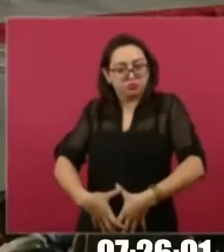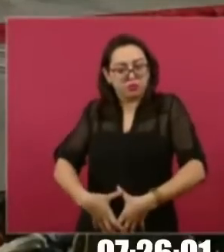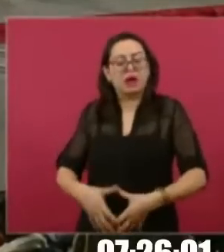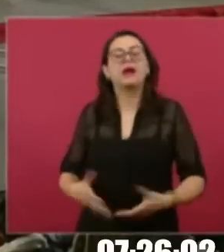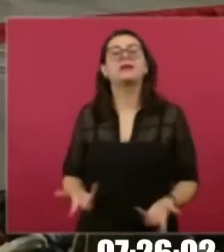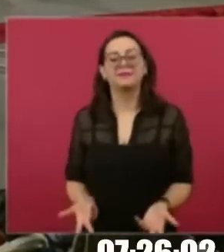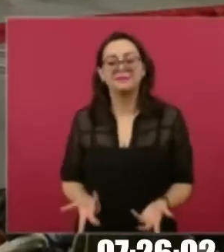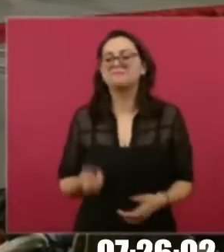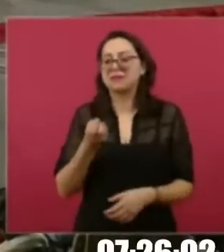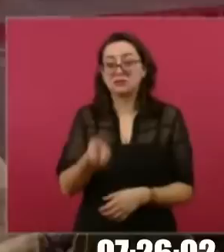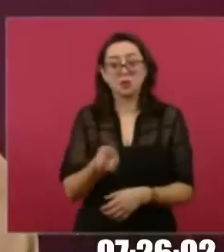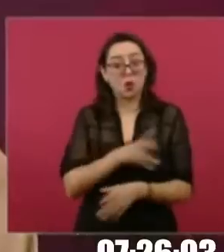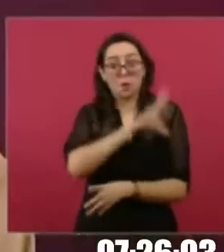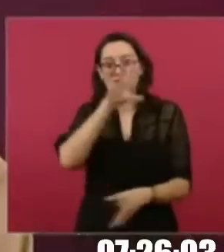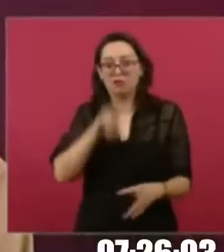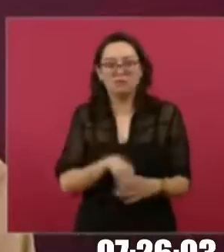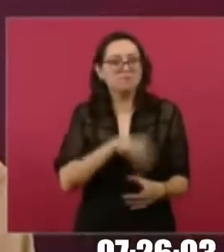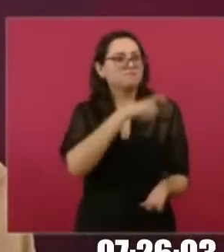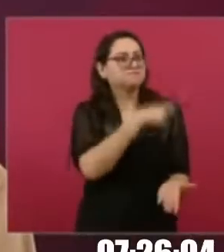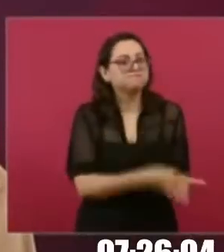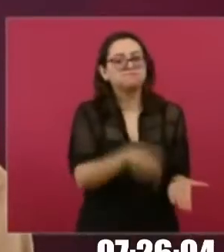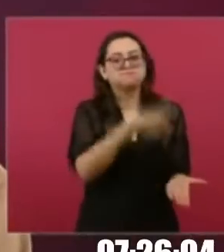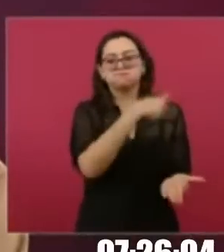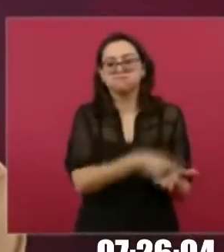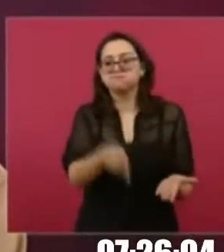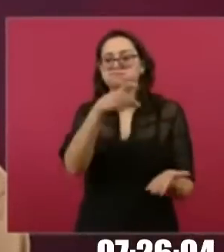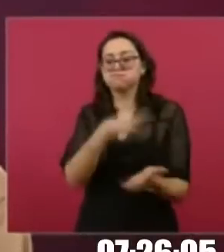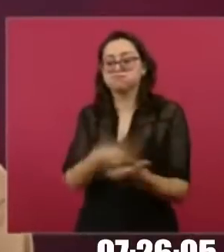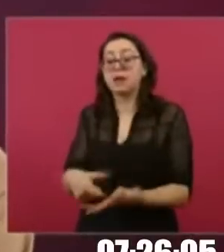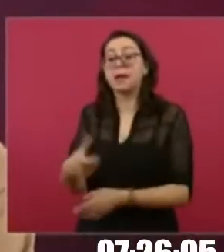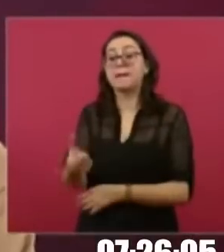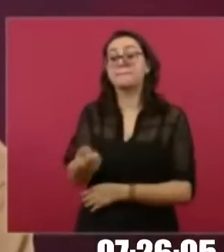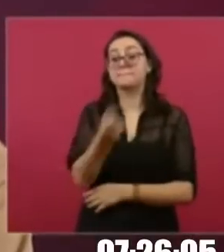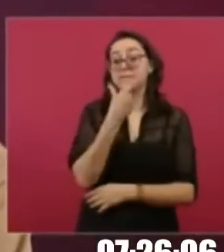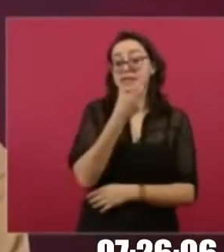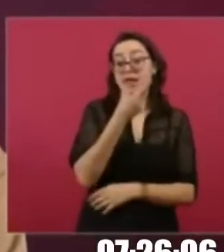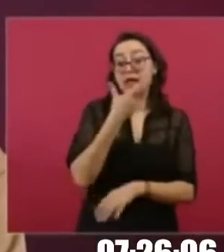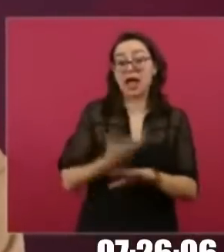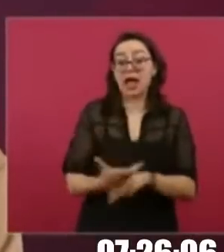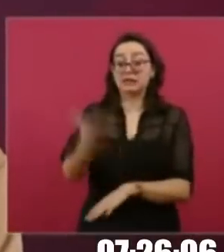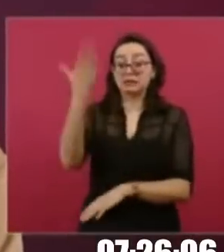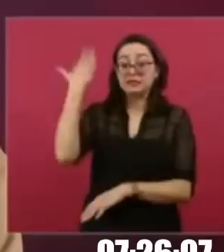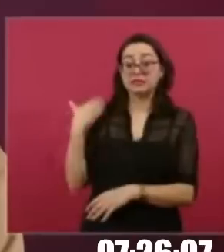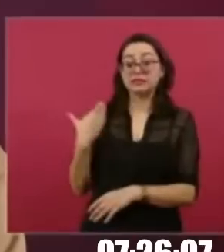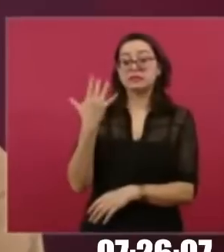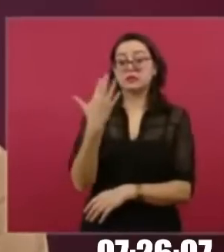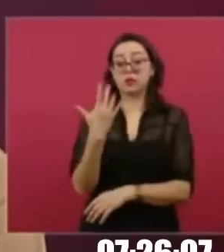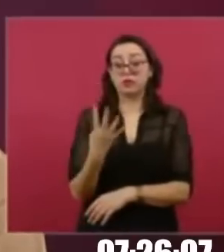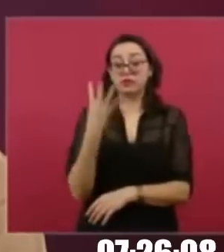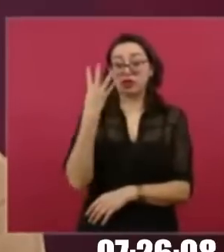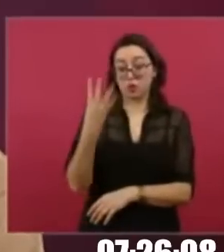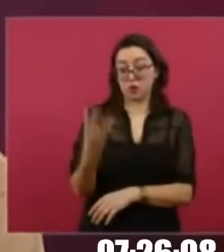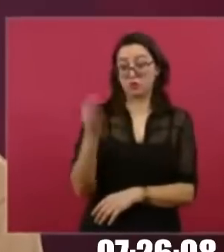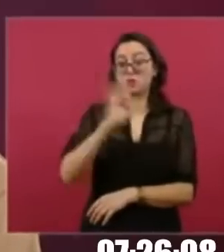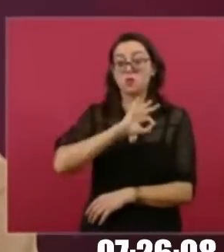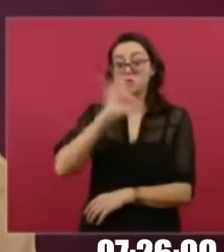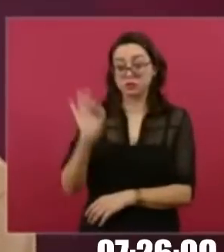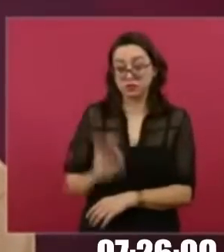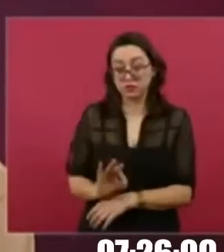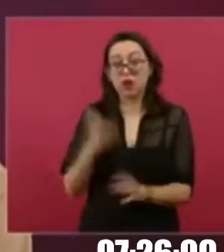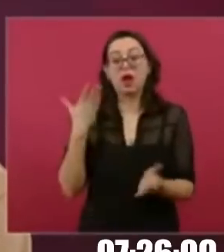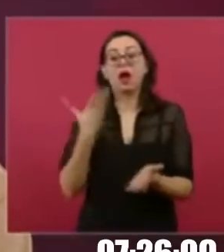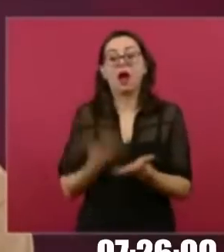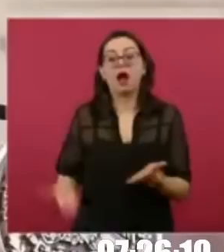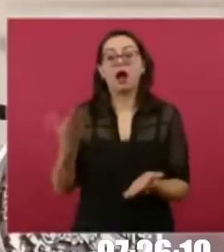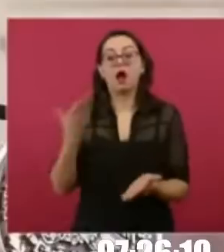en estos estados el abasto de medicamentos se reportaba en 54% en los inventarios en almacén hoy